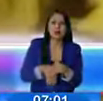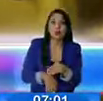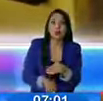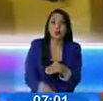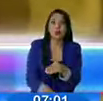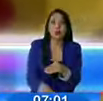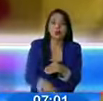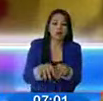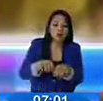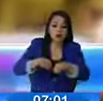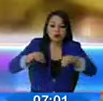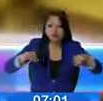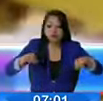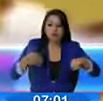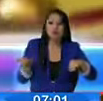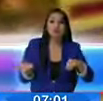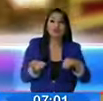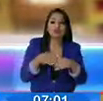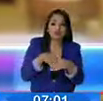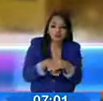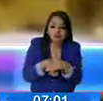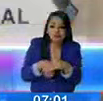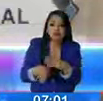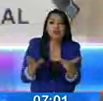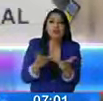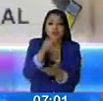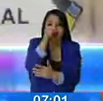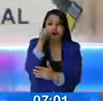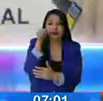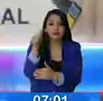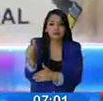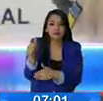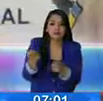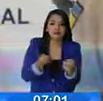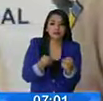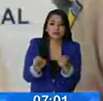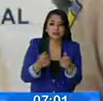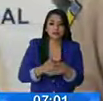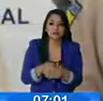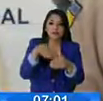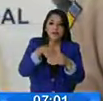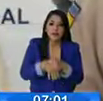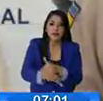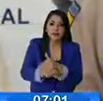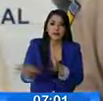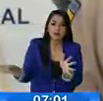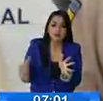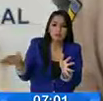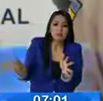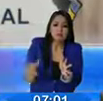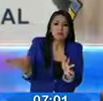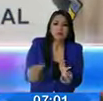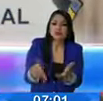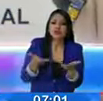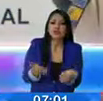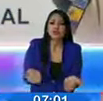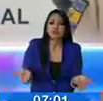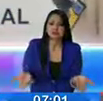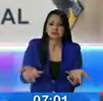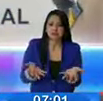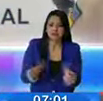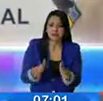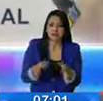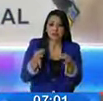que encontrar dónde escondieron los alijos millonarios. No tenía ningún cargamento, no tenía ninguna... A la